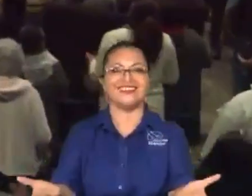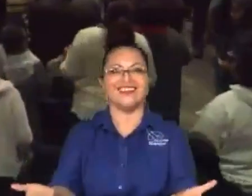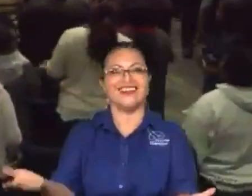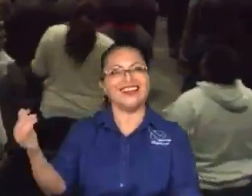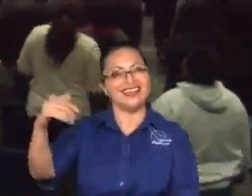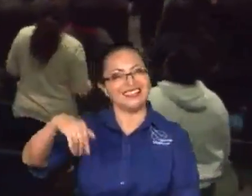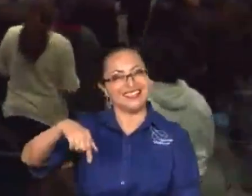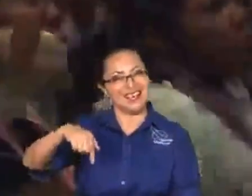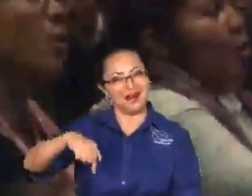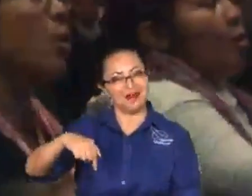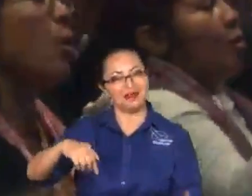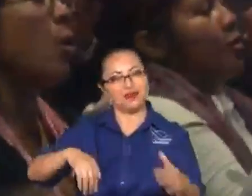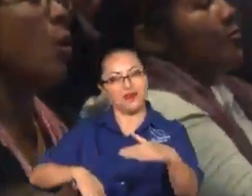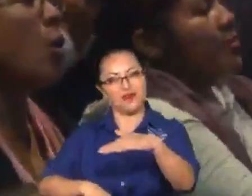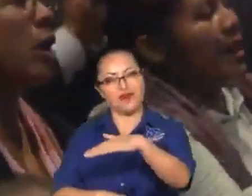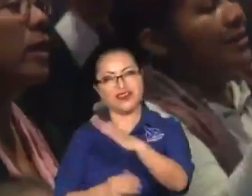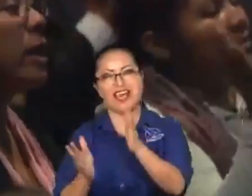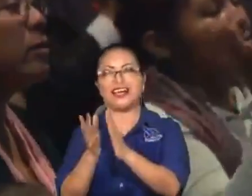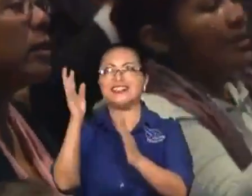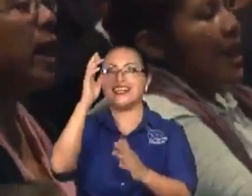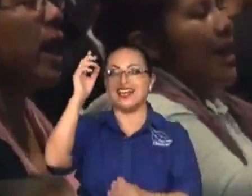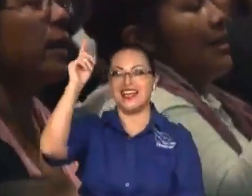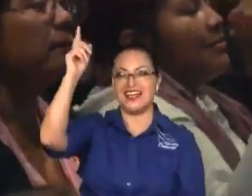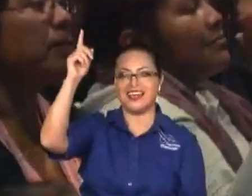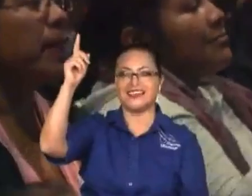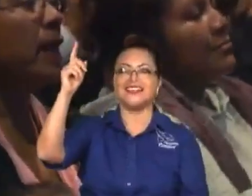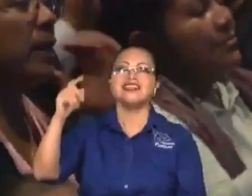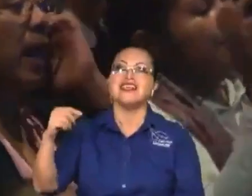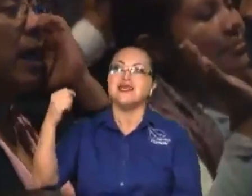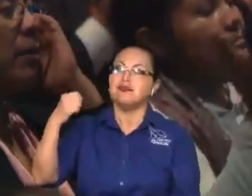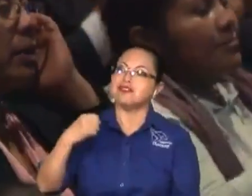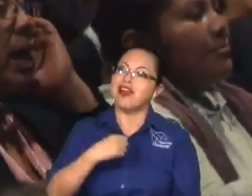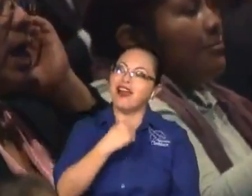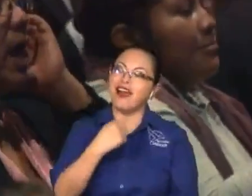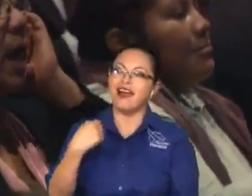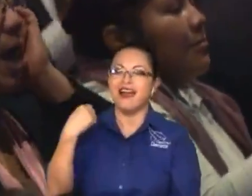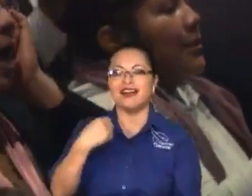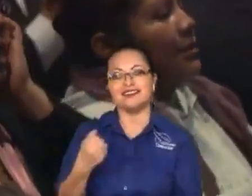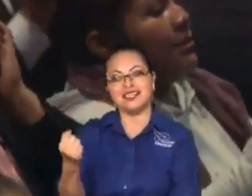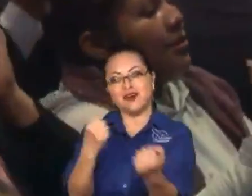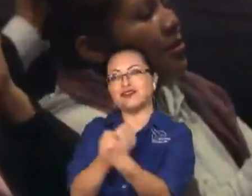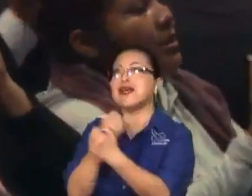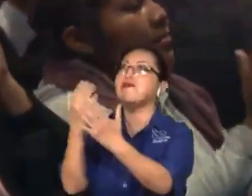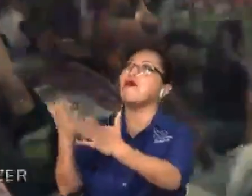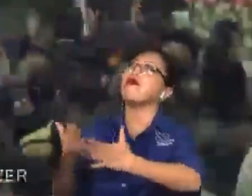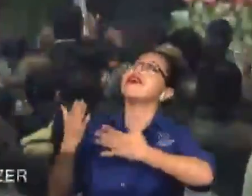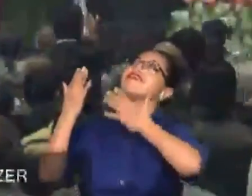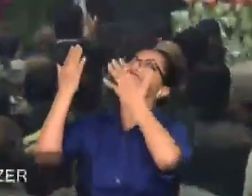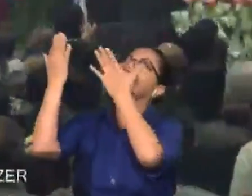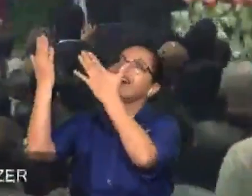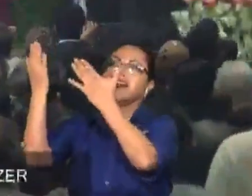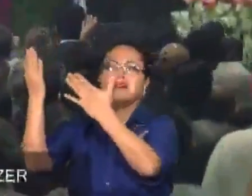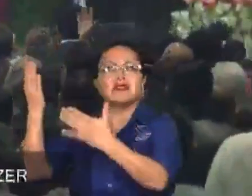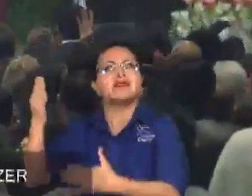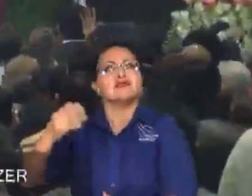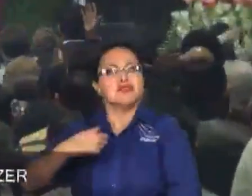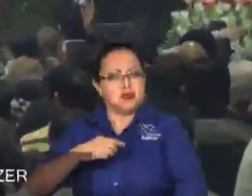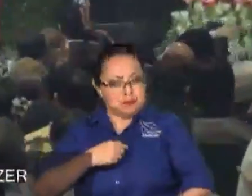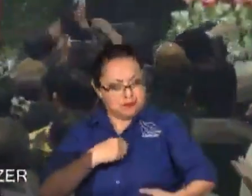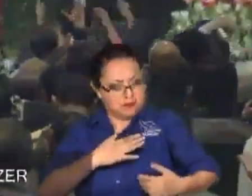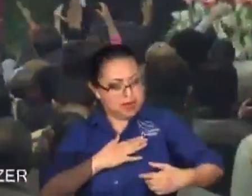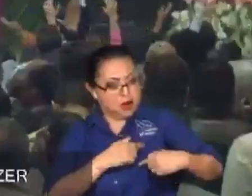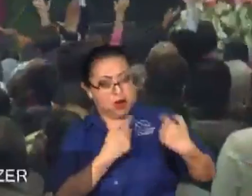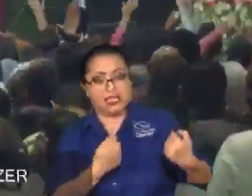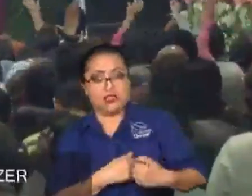bondad. Entramos hoy ante su altar, traemos cánticos de amor. Lo que